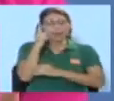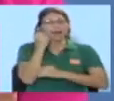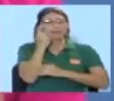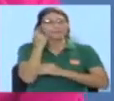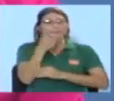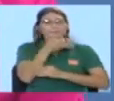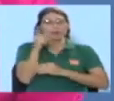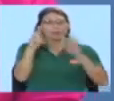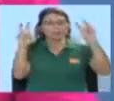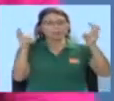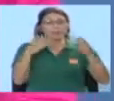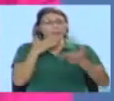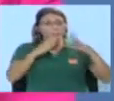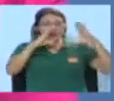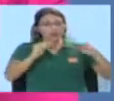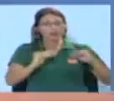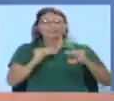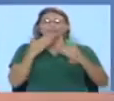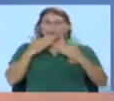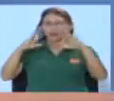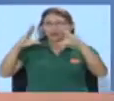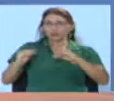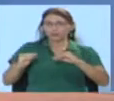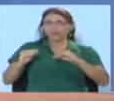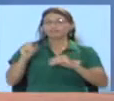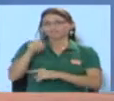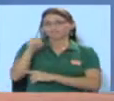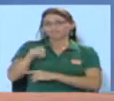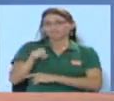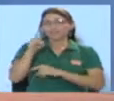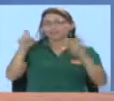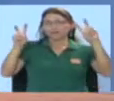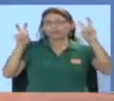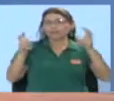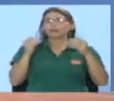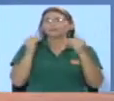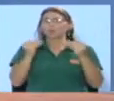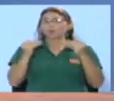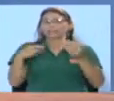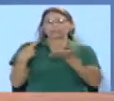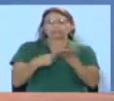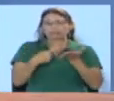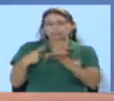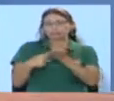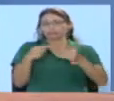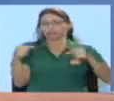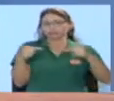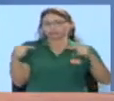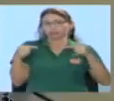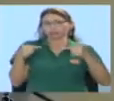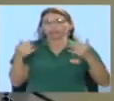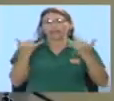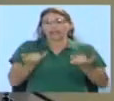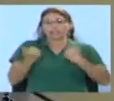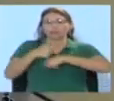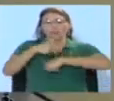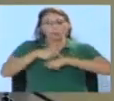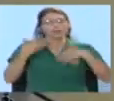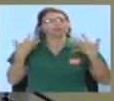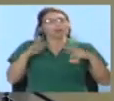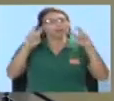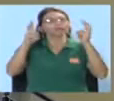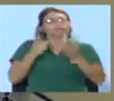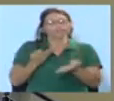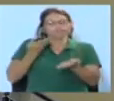Buenas noches, Marcela. Buenas, Natalia. Efectivamente, este es un tema muy polémico que está en este momento en la palestra y que